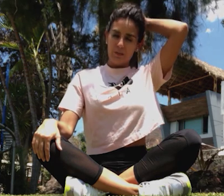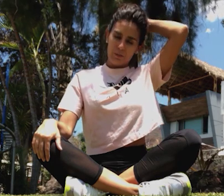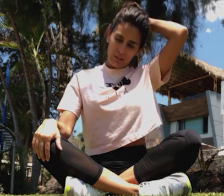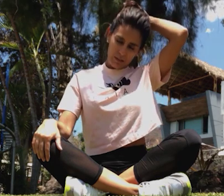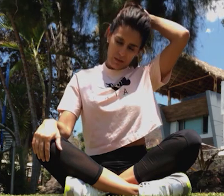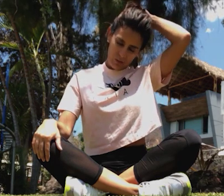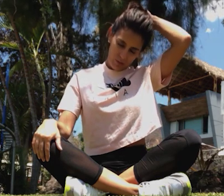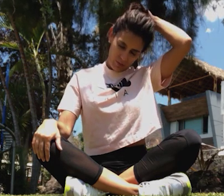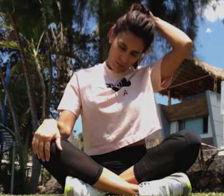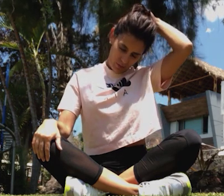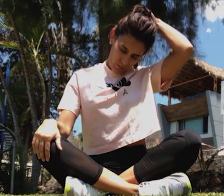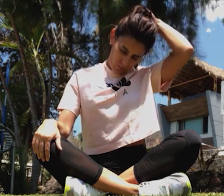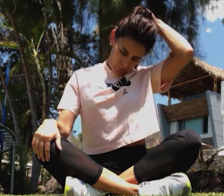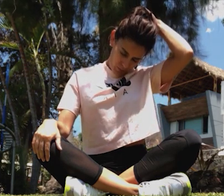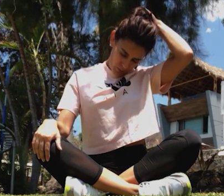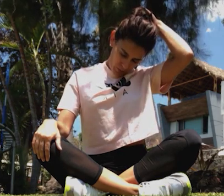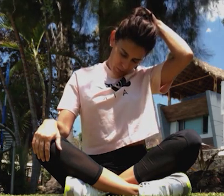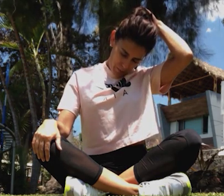y vamos hacia abajo.